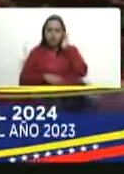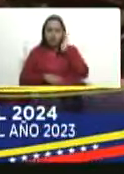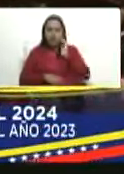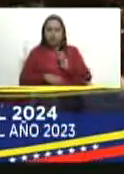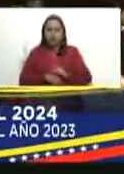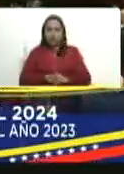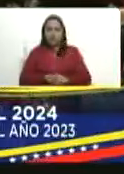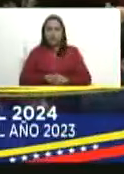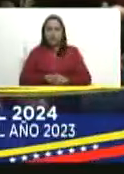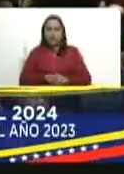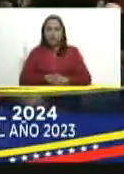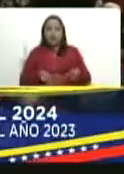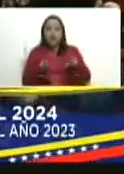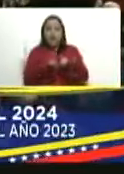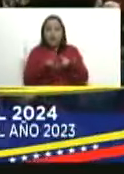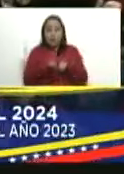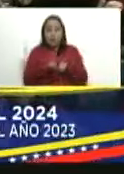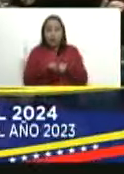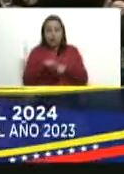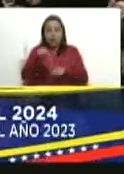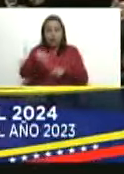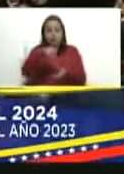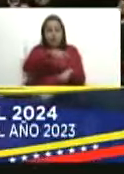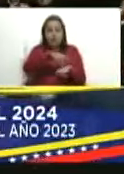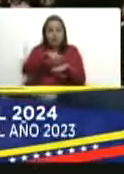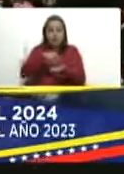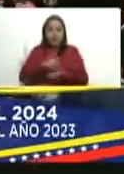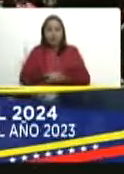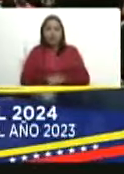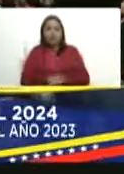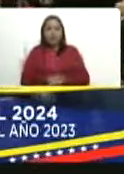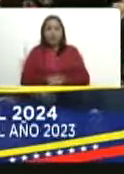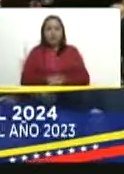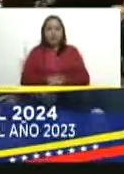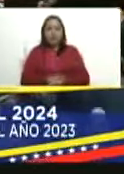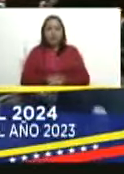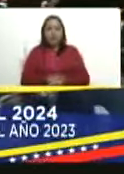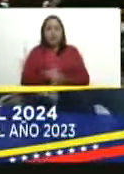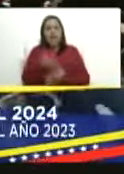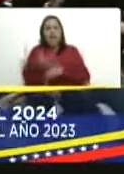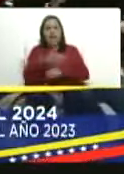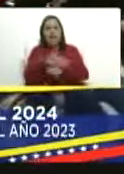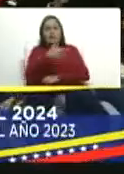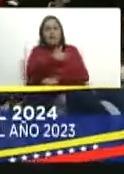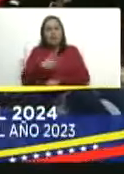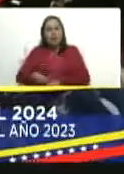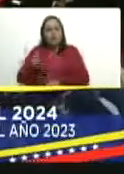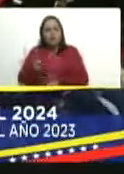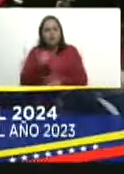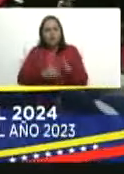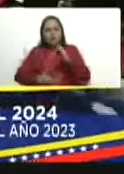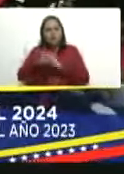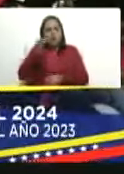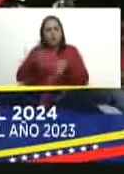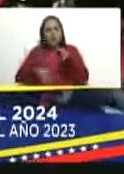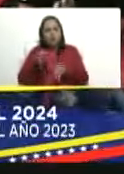Igualmente se encuentra presente el magistrado y expresidente del Tribunal Supremo de